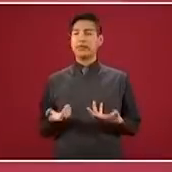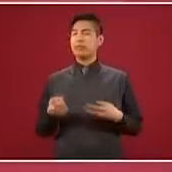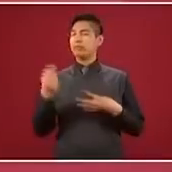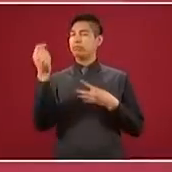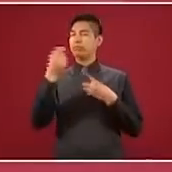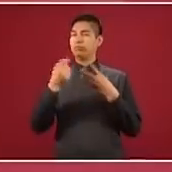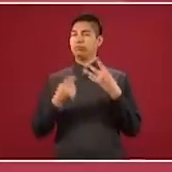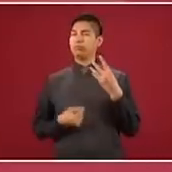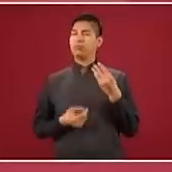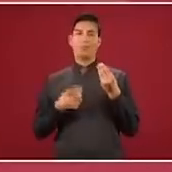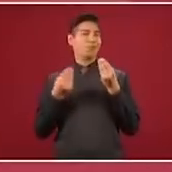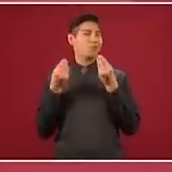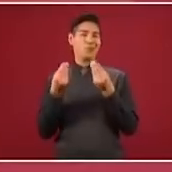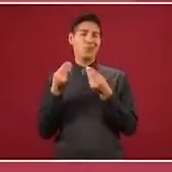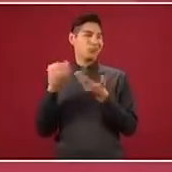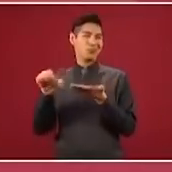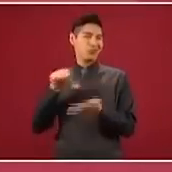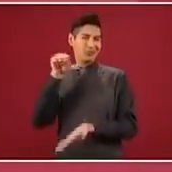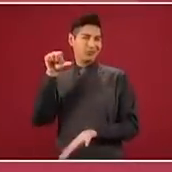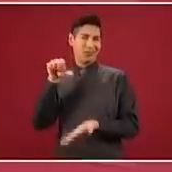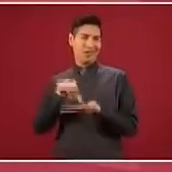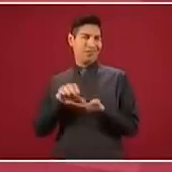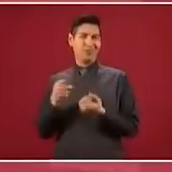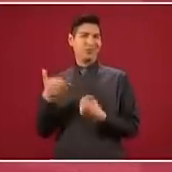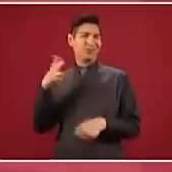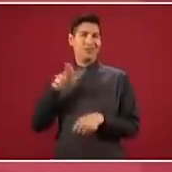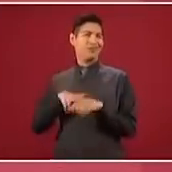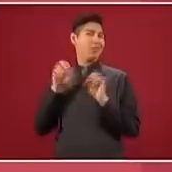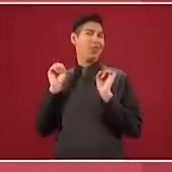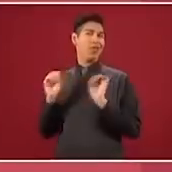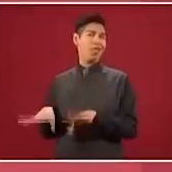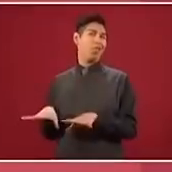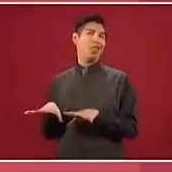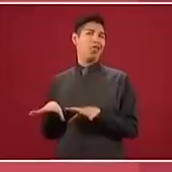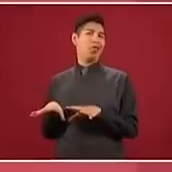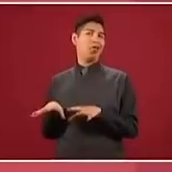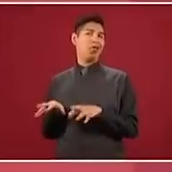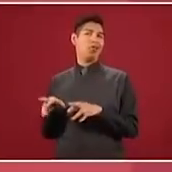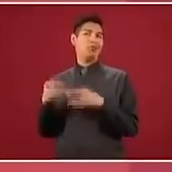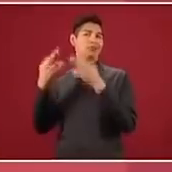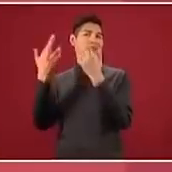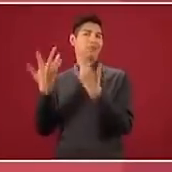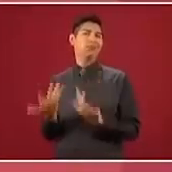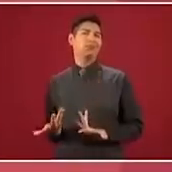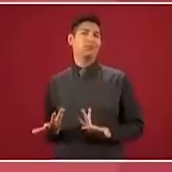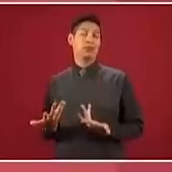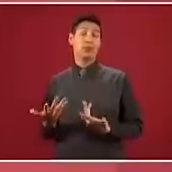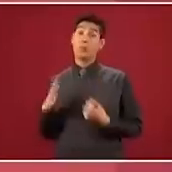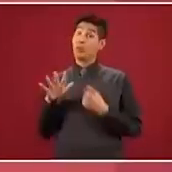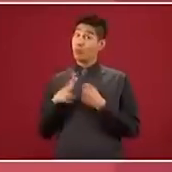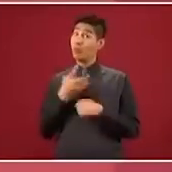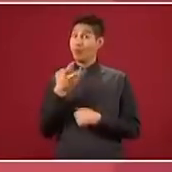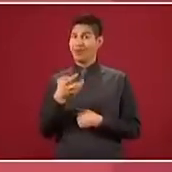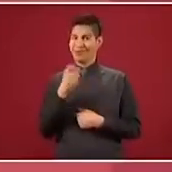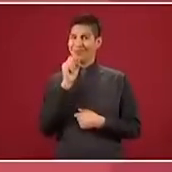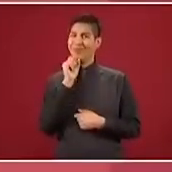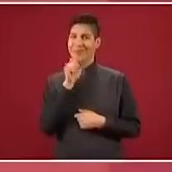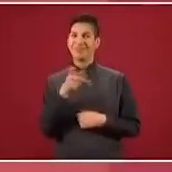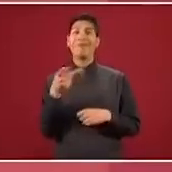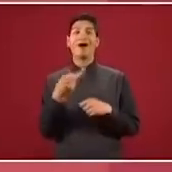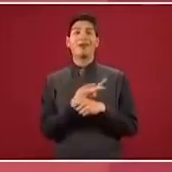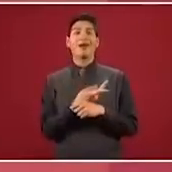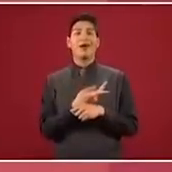muchísimos centros de salud, hospitales abandonados, tirados, y por eso la escasez también de